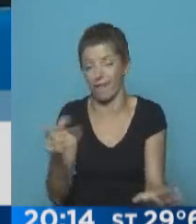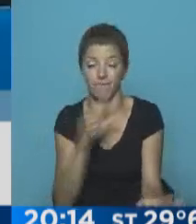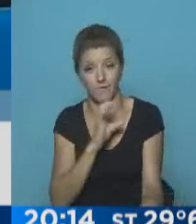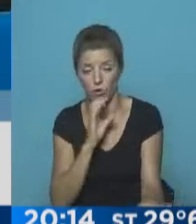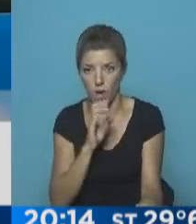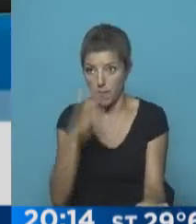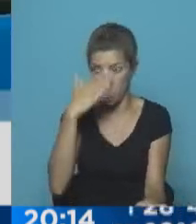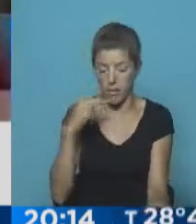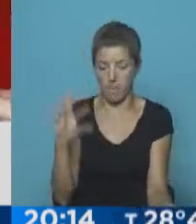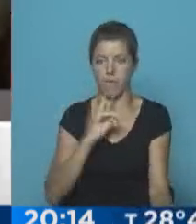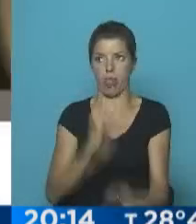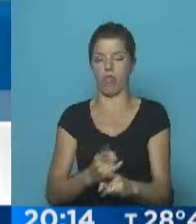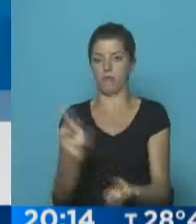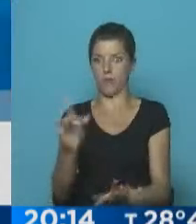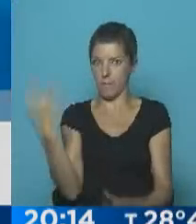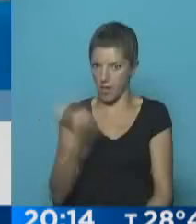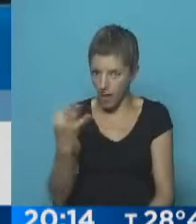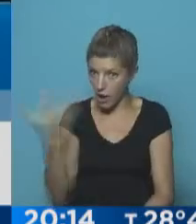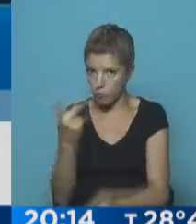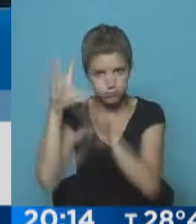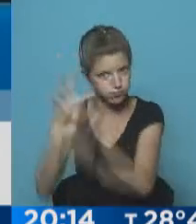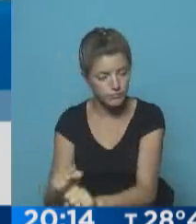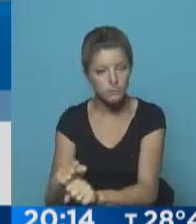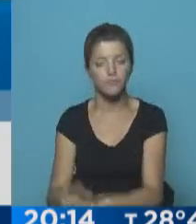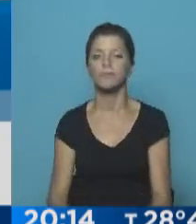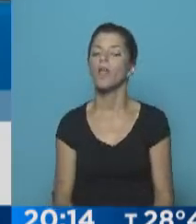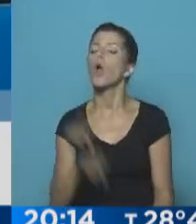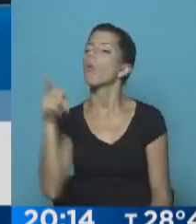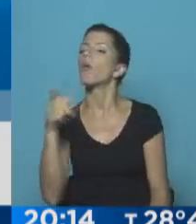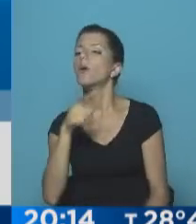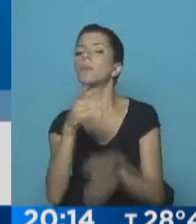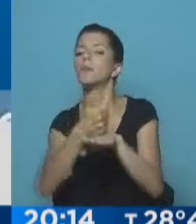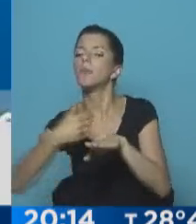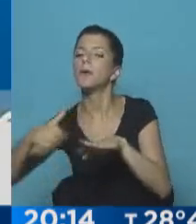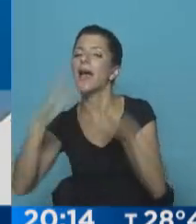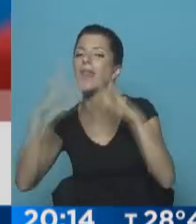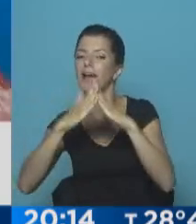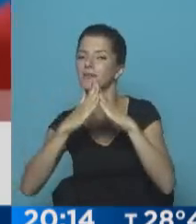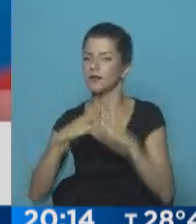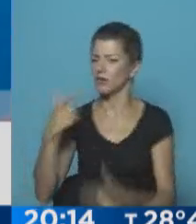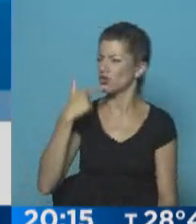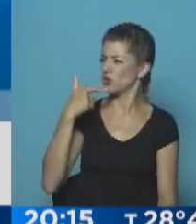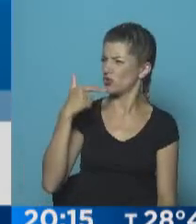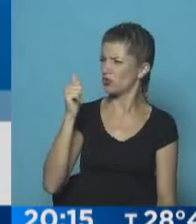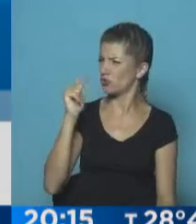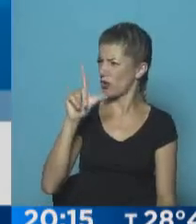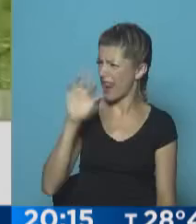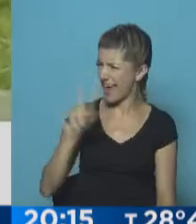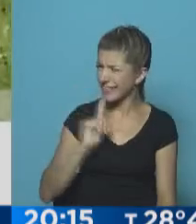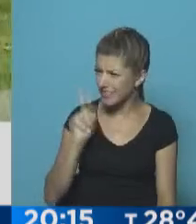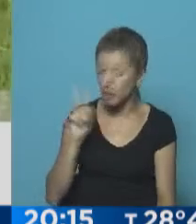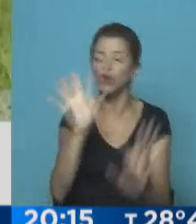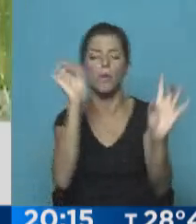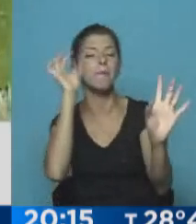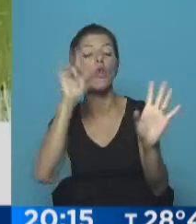no, era cierto. Lourdes, cuando Sorati fue atrapado, él venía de la parte de atrás de la casa de Sorati. ¿Qué es Sorati? Perdón, de Lanata.